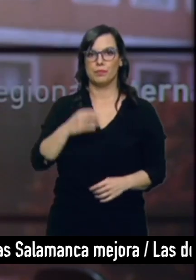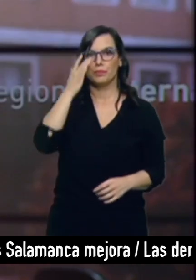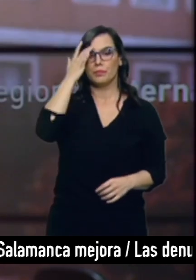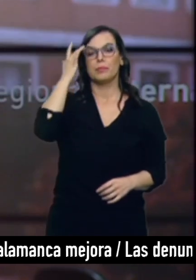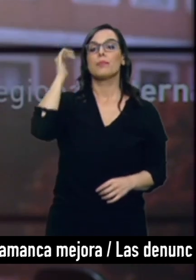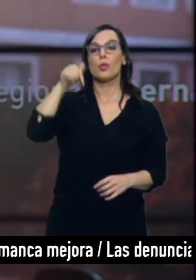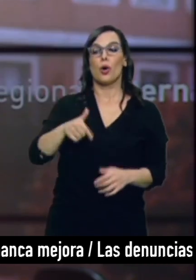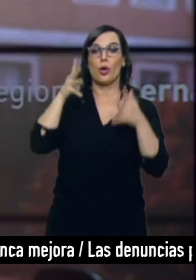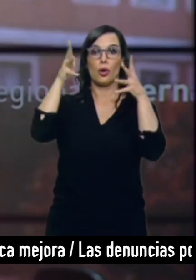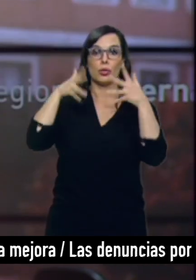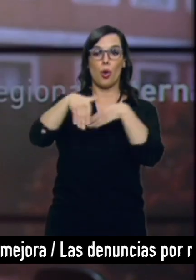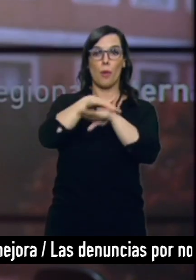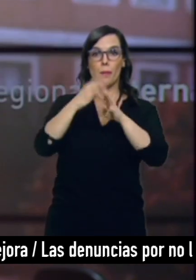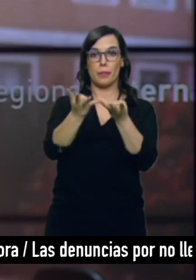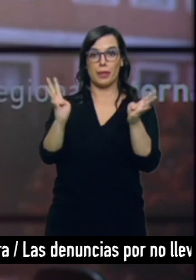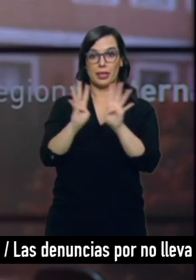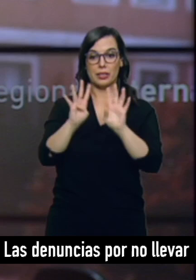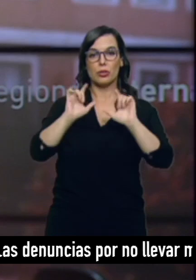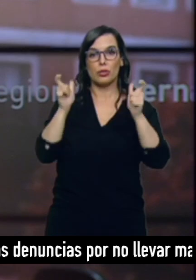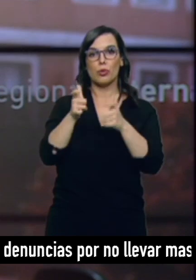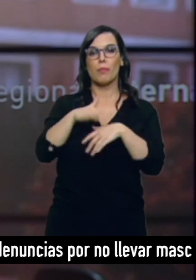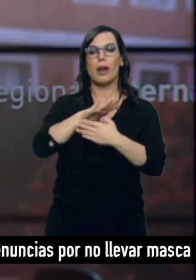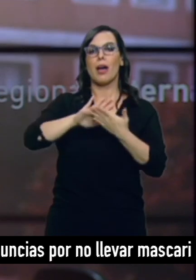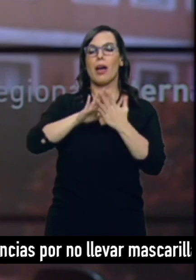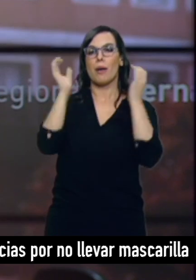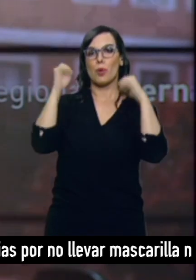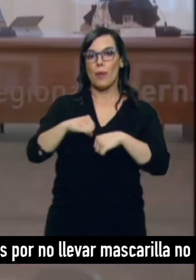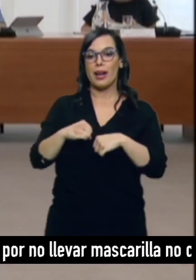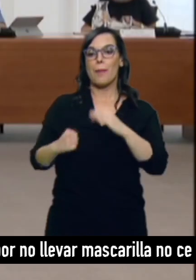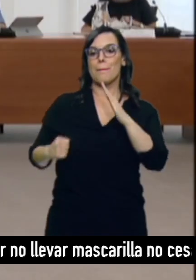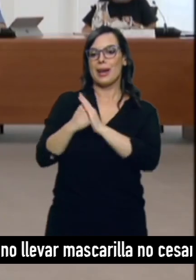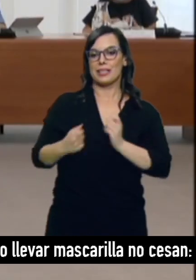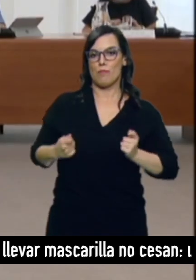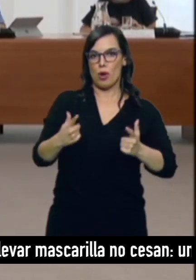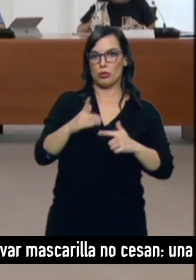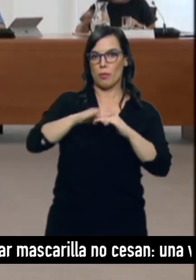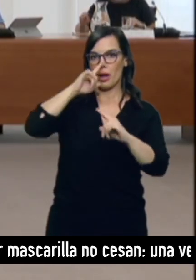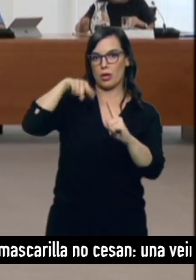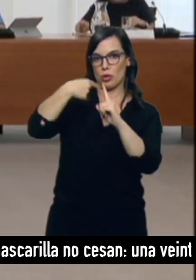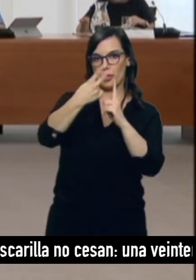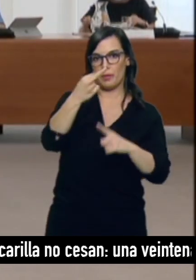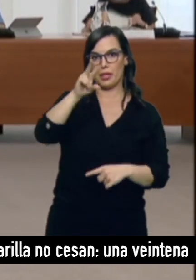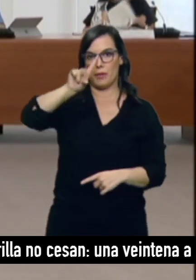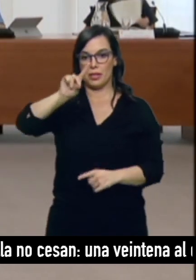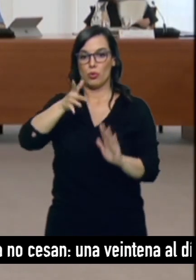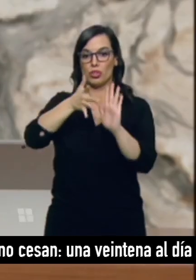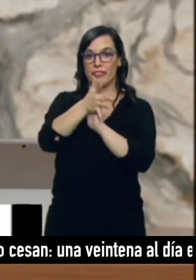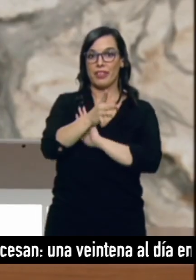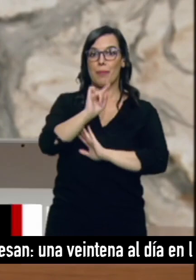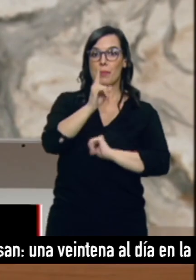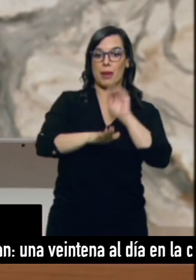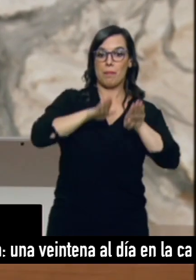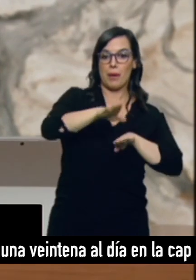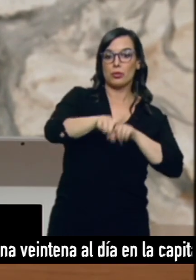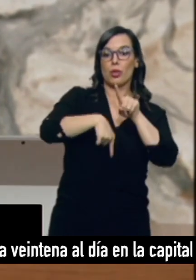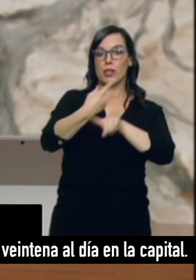Hoy el Consejo de Ministros se reúne para aprobar el techo de gasto de 2021. Esto supone el paso previo a la presentación del proyecto